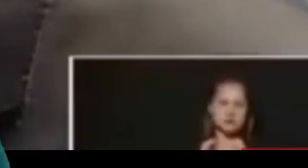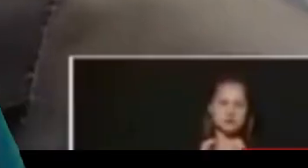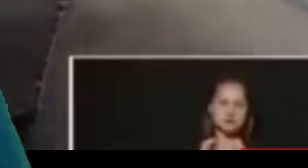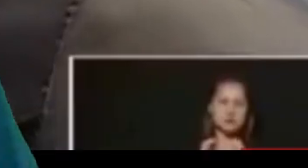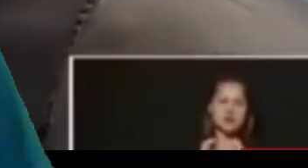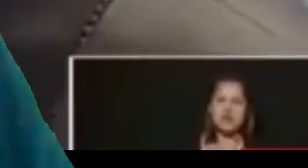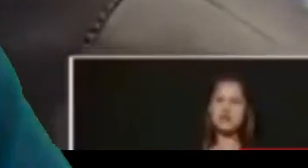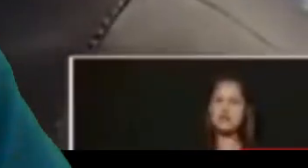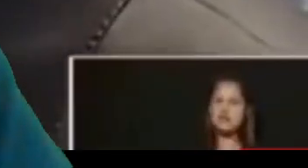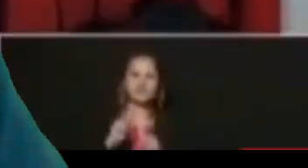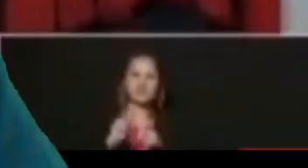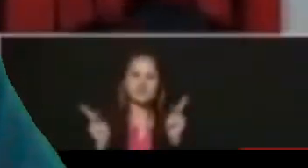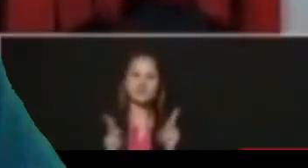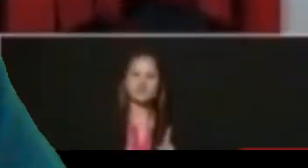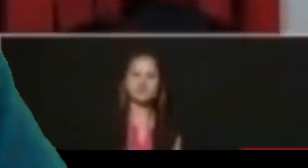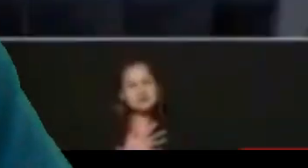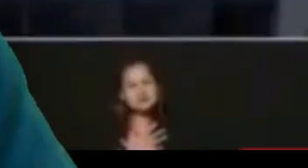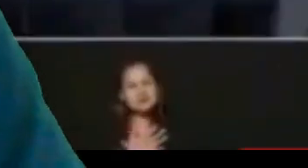se presta